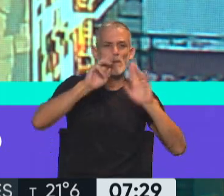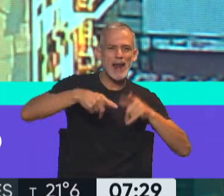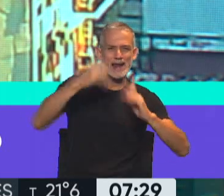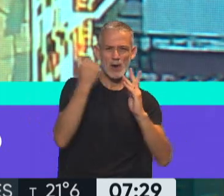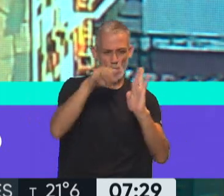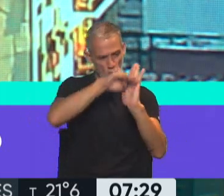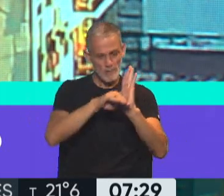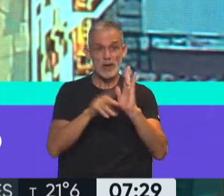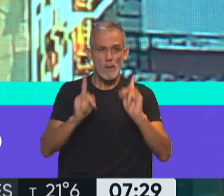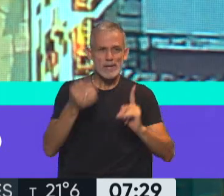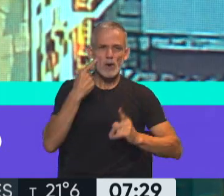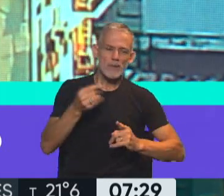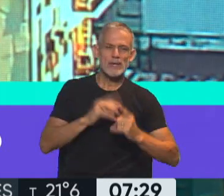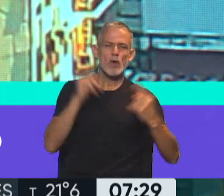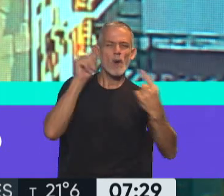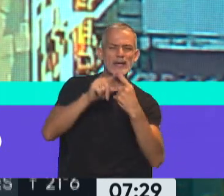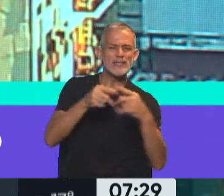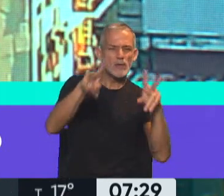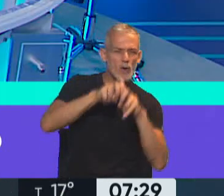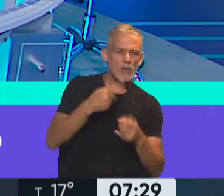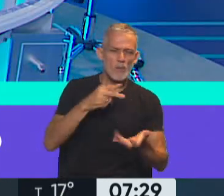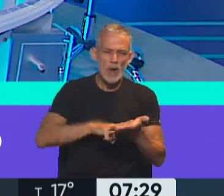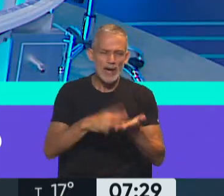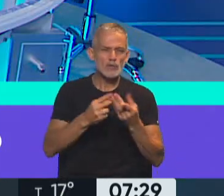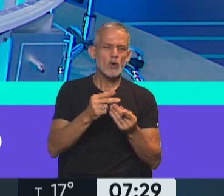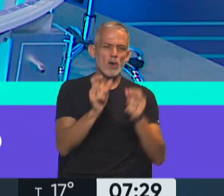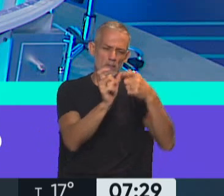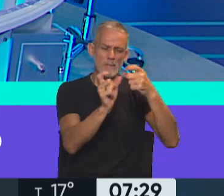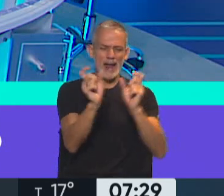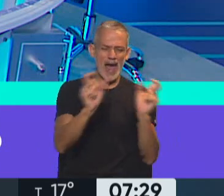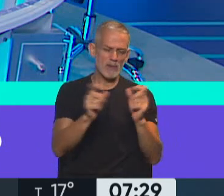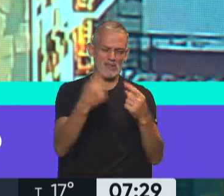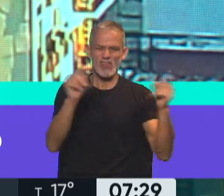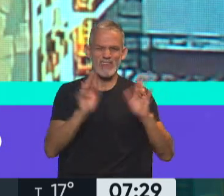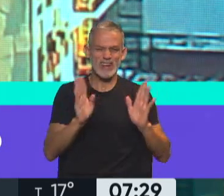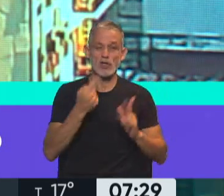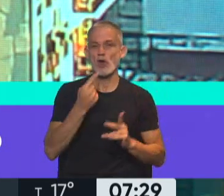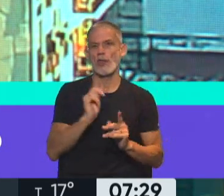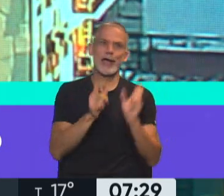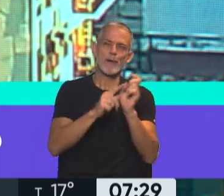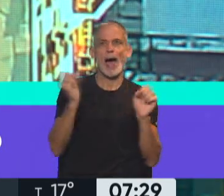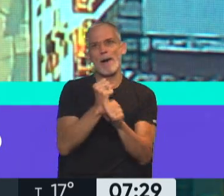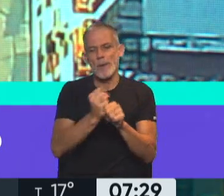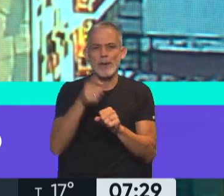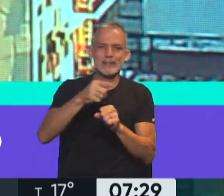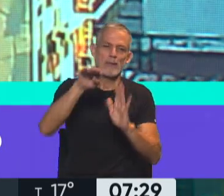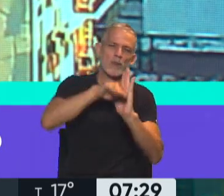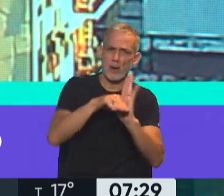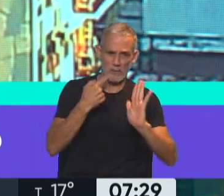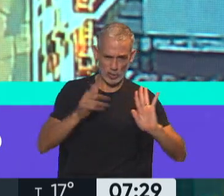económico es el que vivo de la meta fiscal el al abrash más o palabras menos estas de claros por más que no diga y apruebe el programa